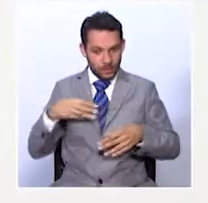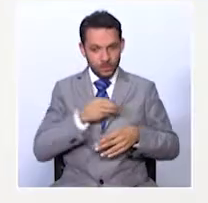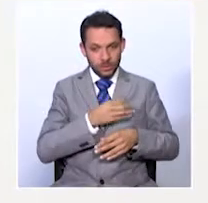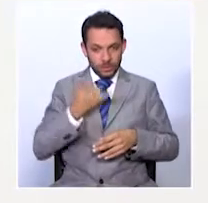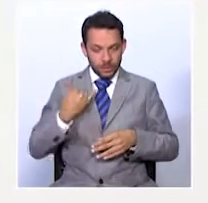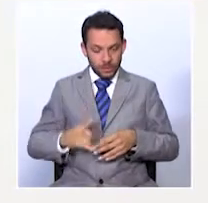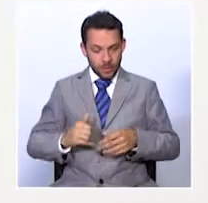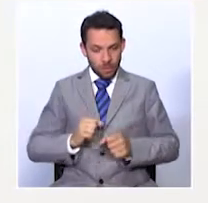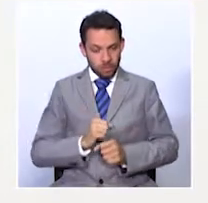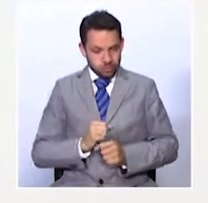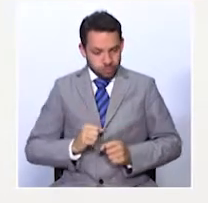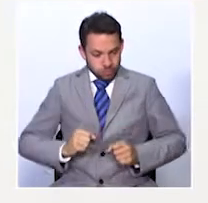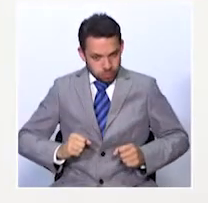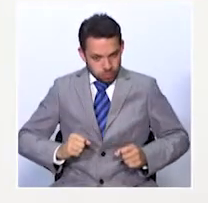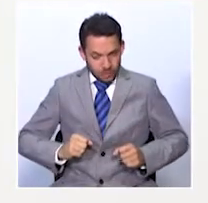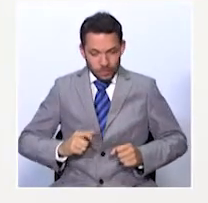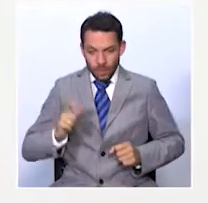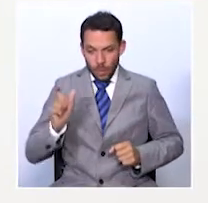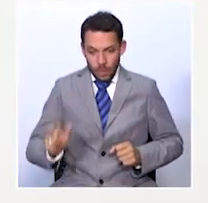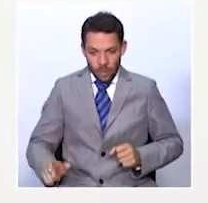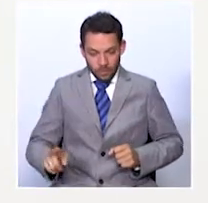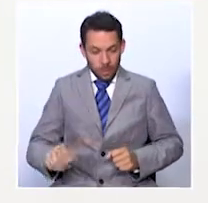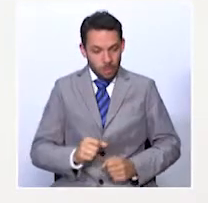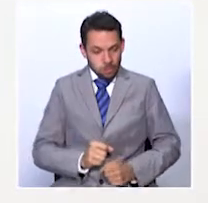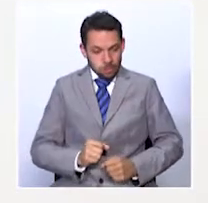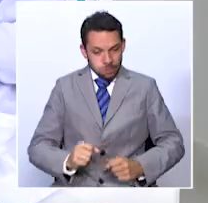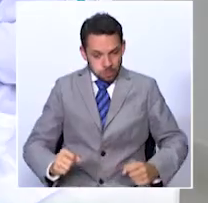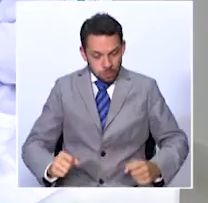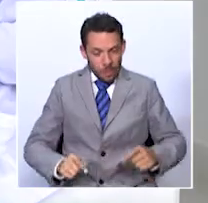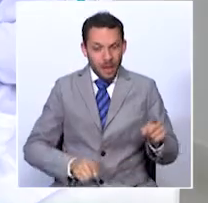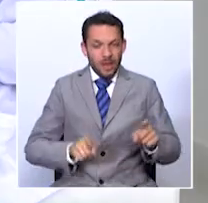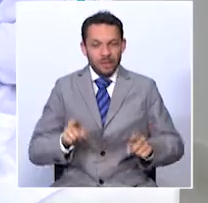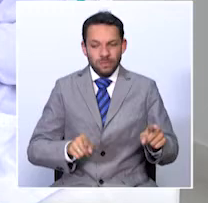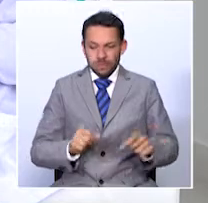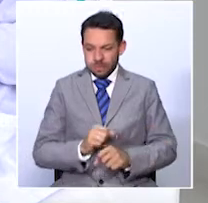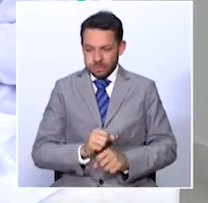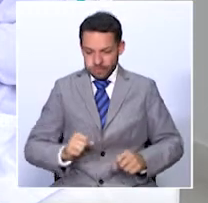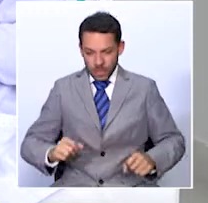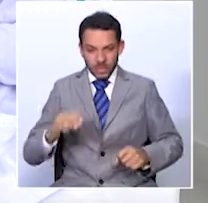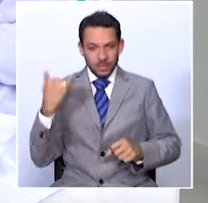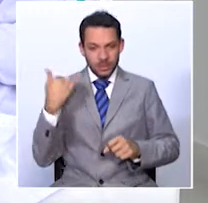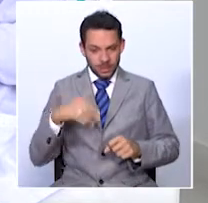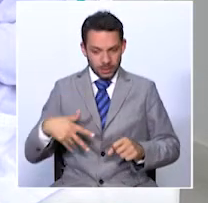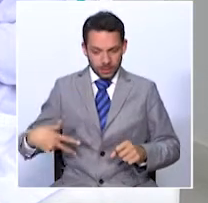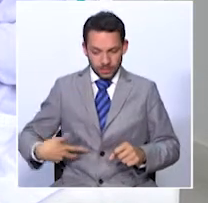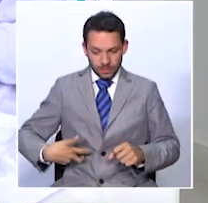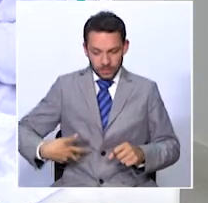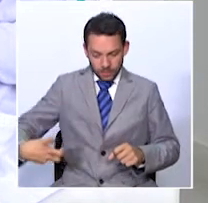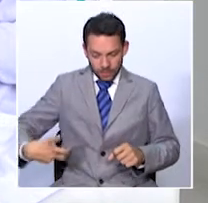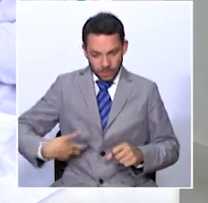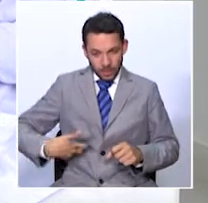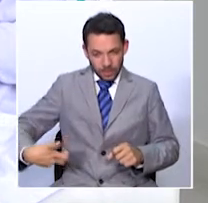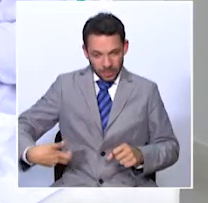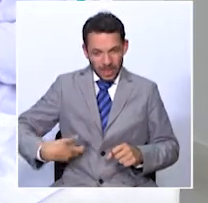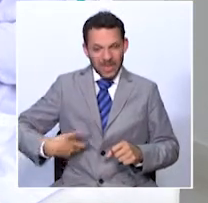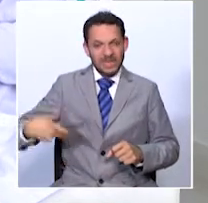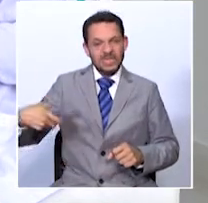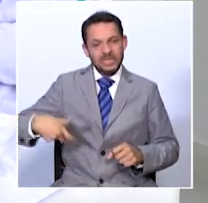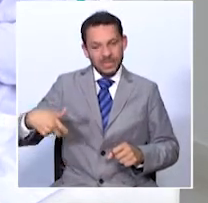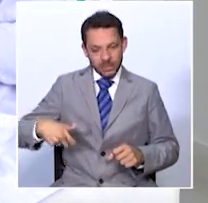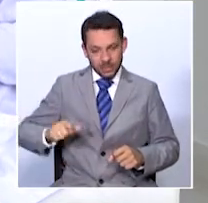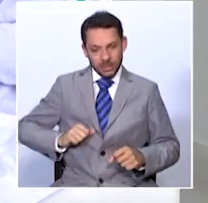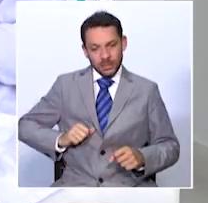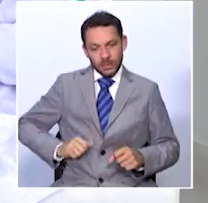un abdomen que se creció mucho por la obesidad, entonces hay que sacar piel y tejido graso y